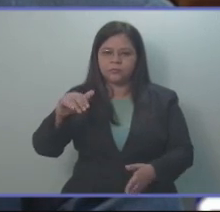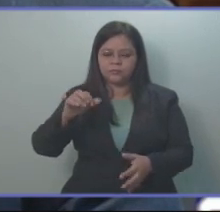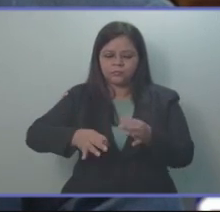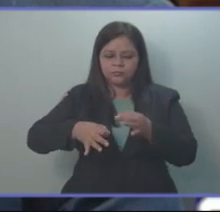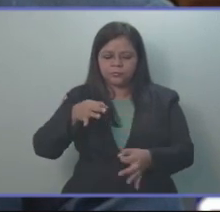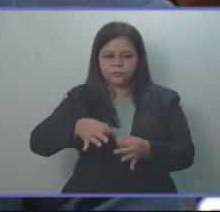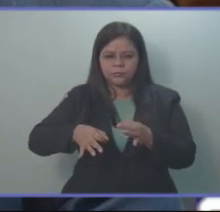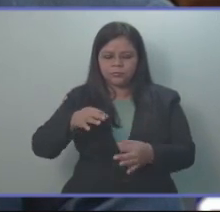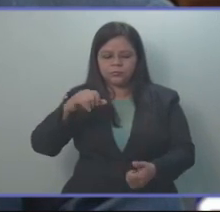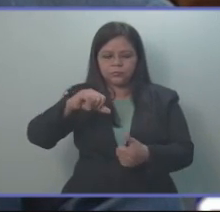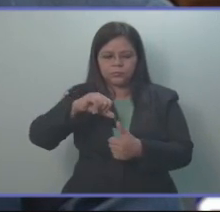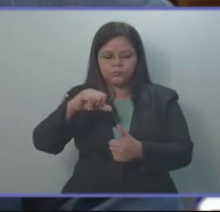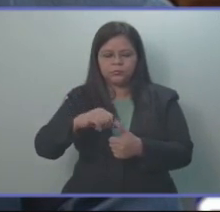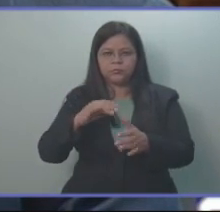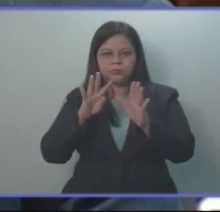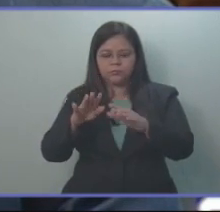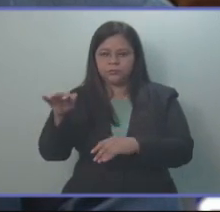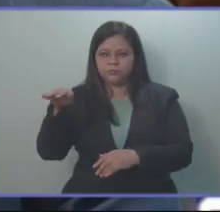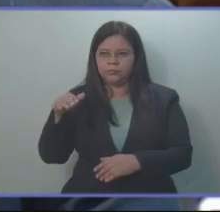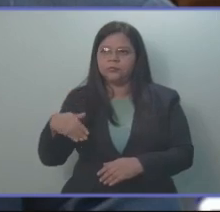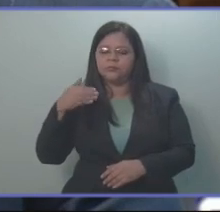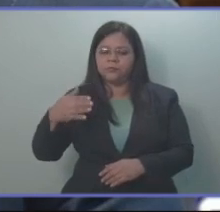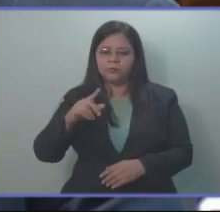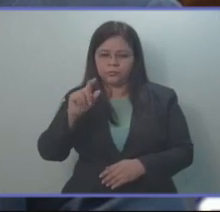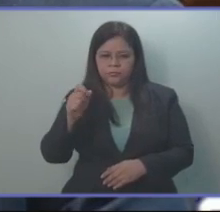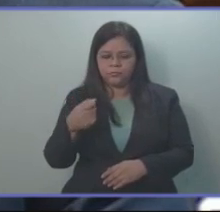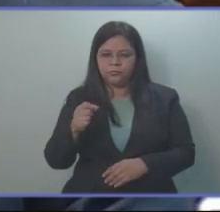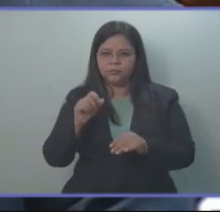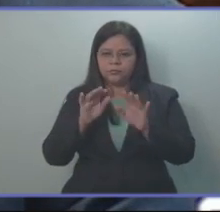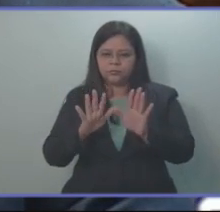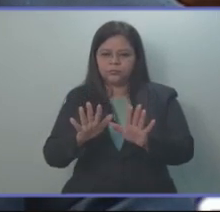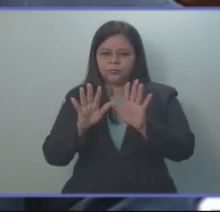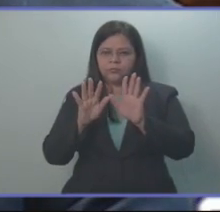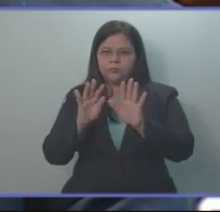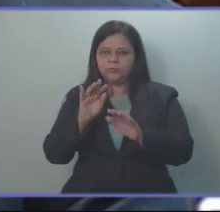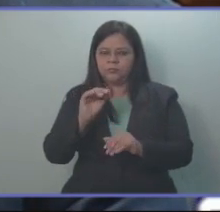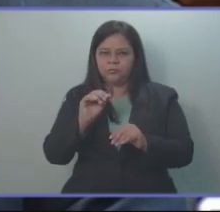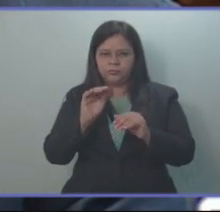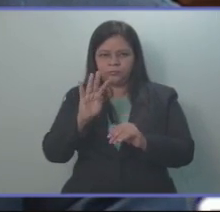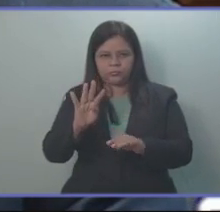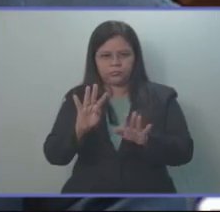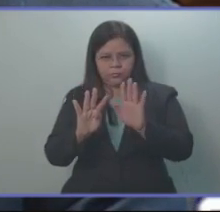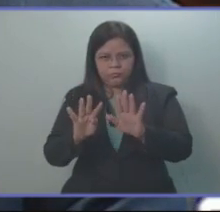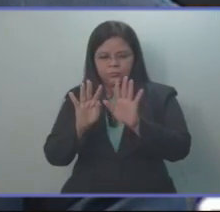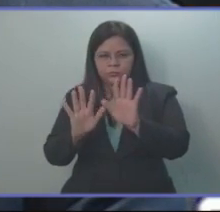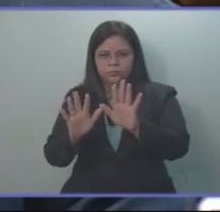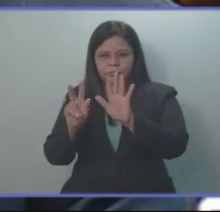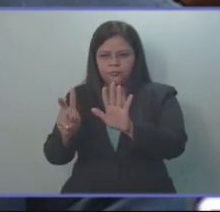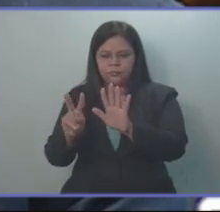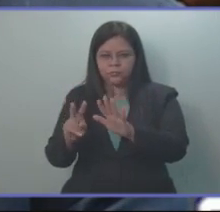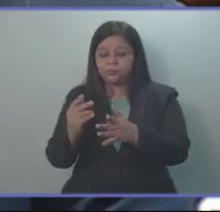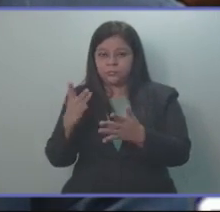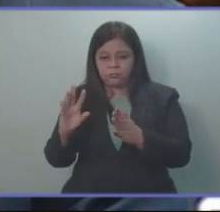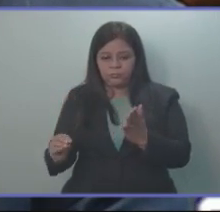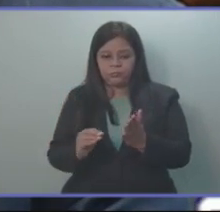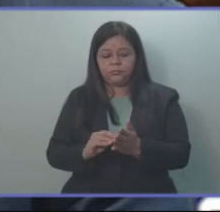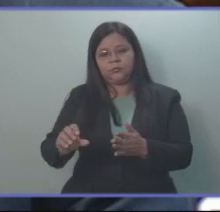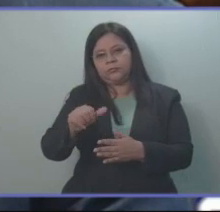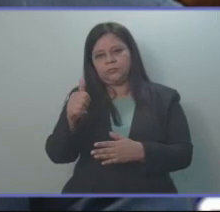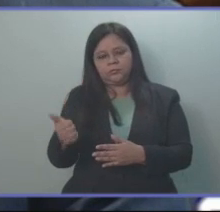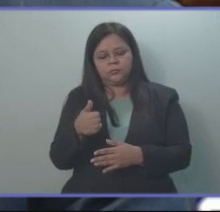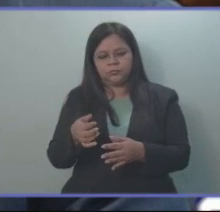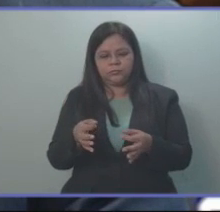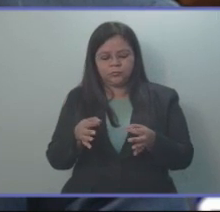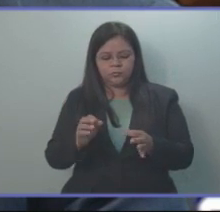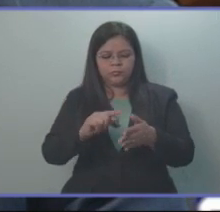Centroamericana pronunciado el 9 de marzo de 1917 y además le corresponden conforme a otras fuentes de